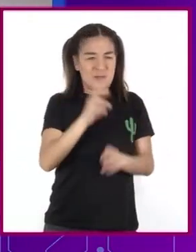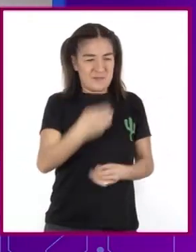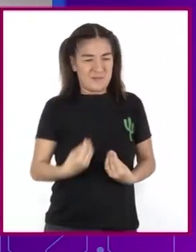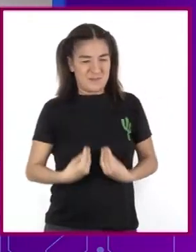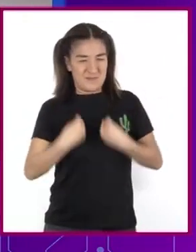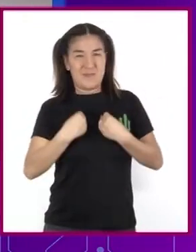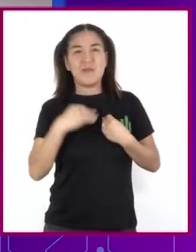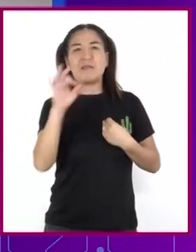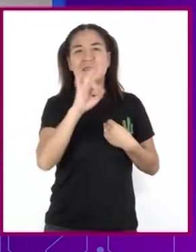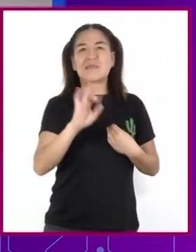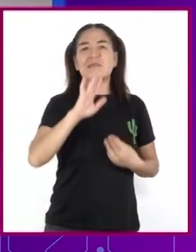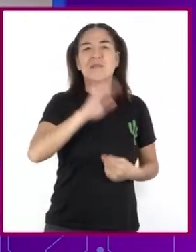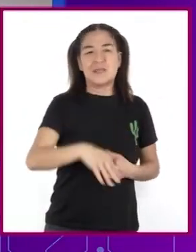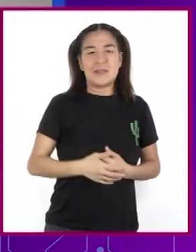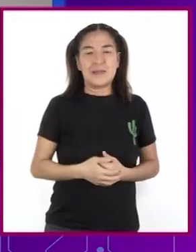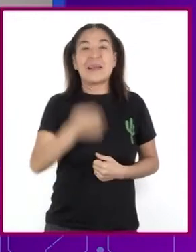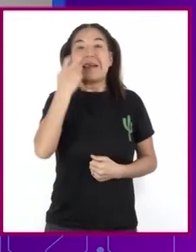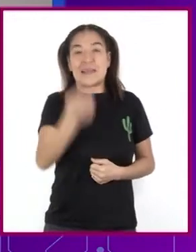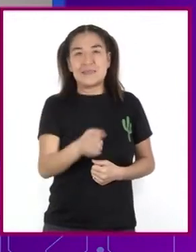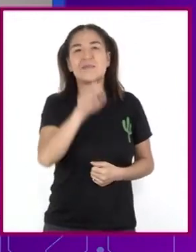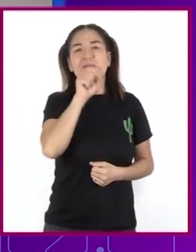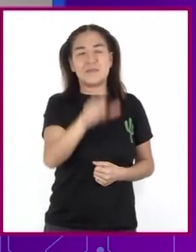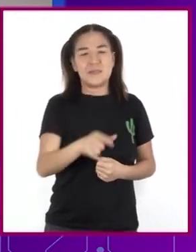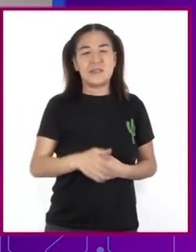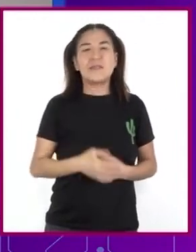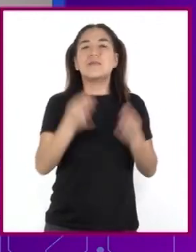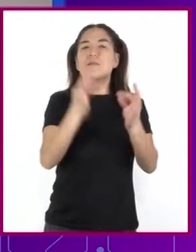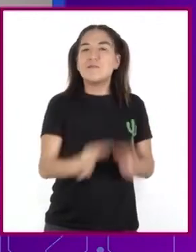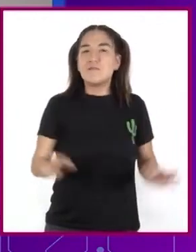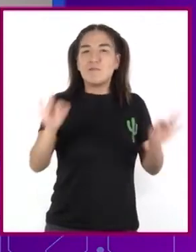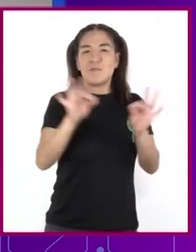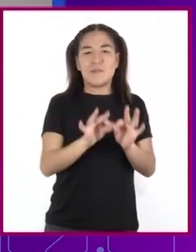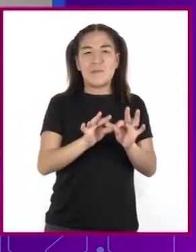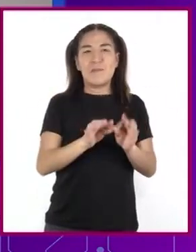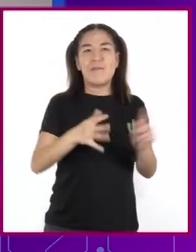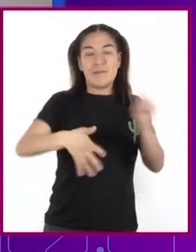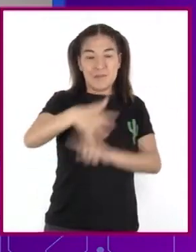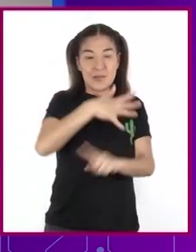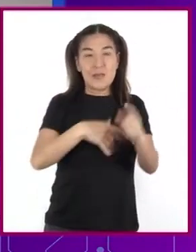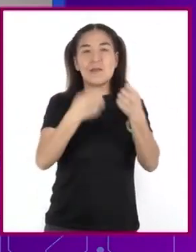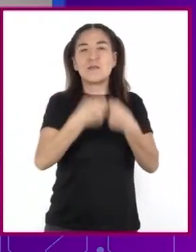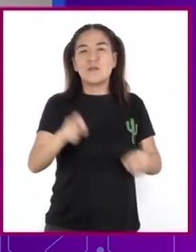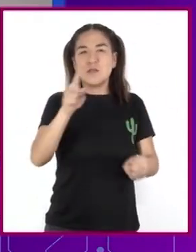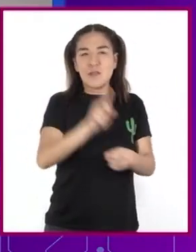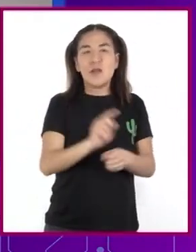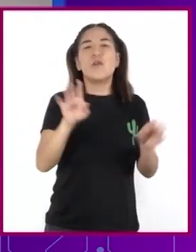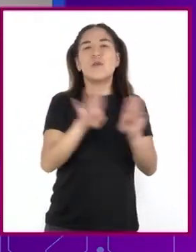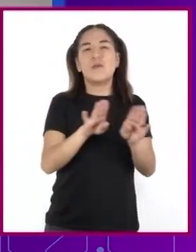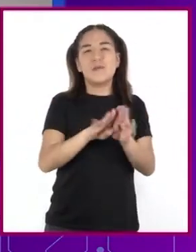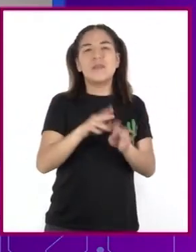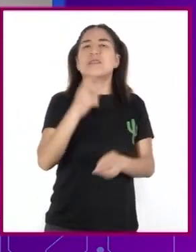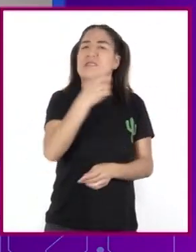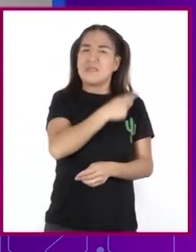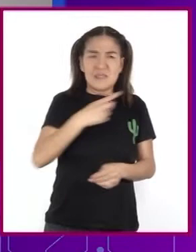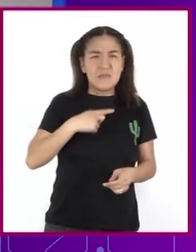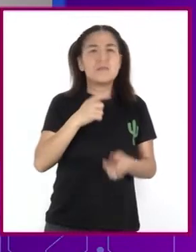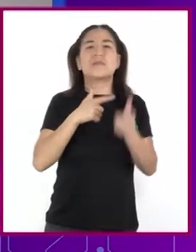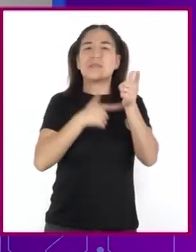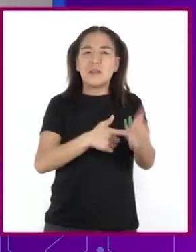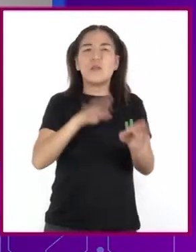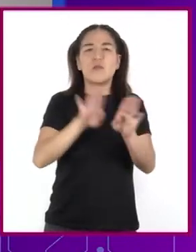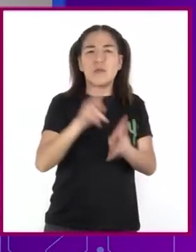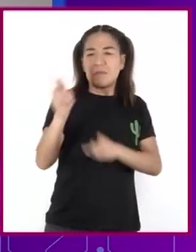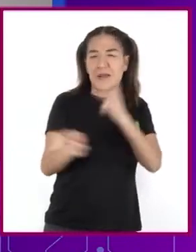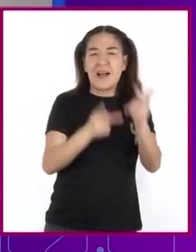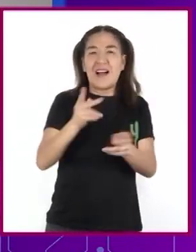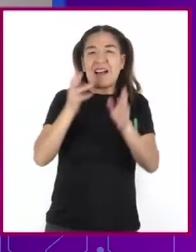pues obviamente ser parte importante de la sociedad nos compete seguirlo cuestionando, pero no solamente dejarlo